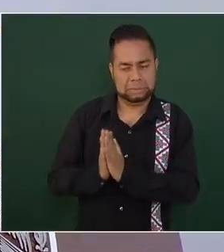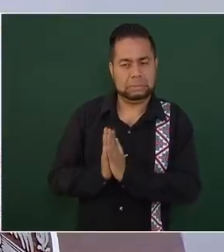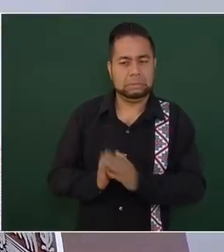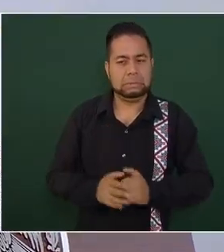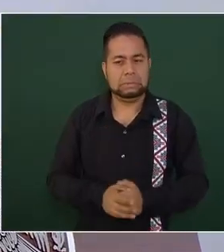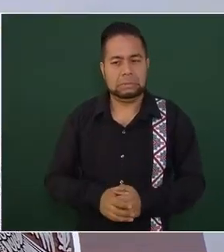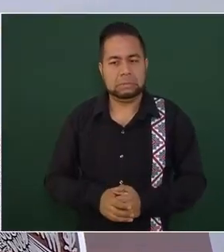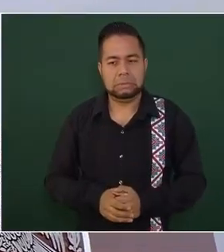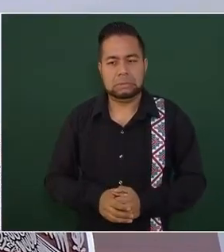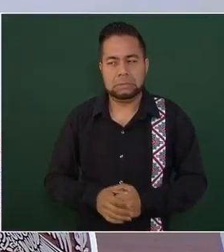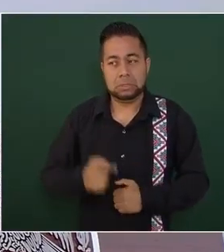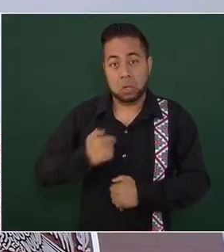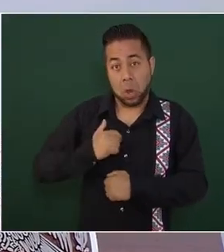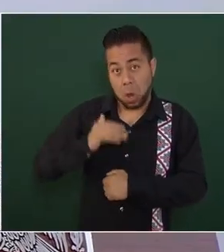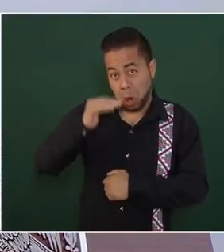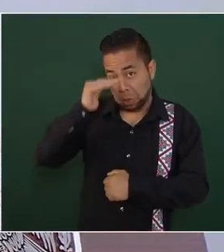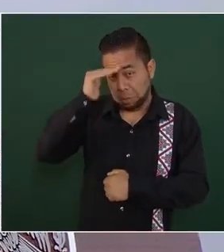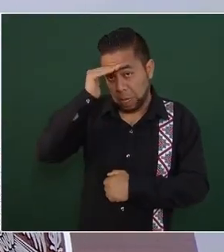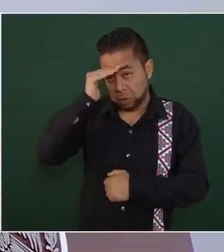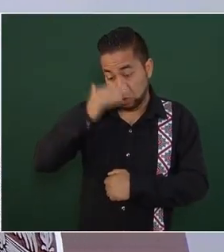quien considero no